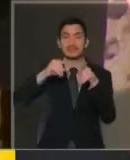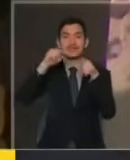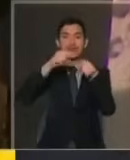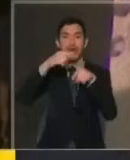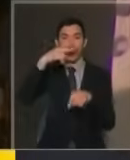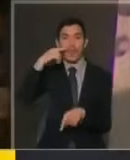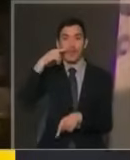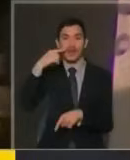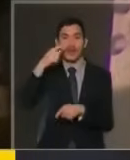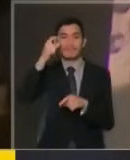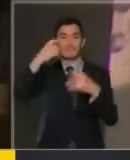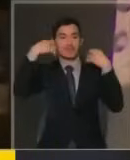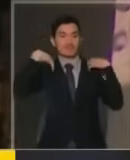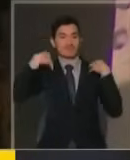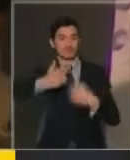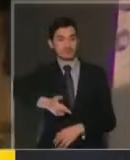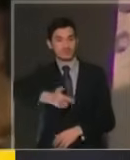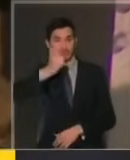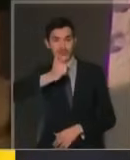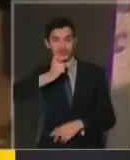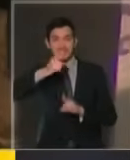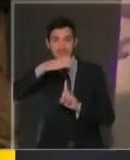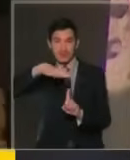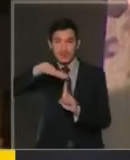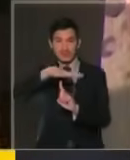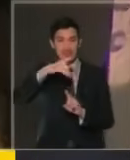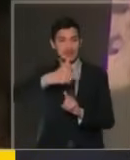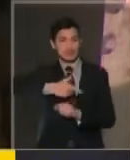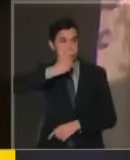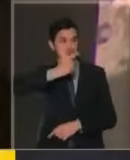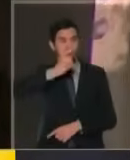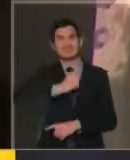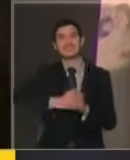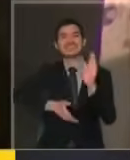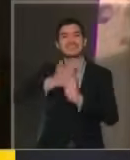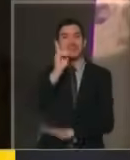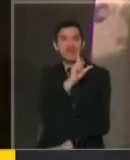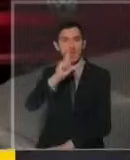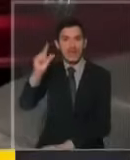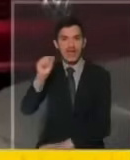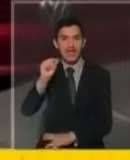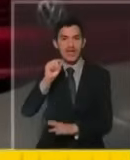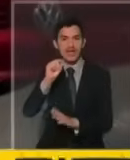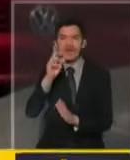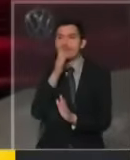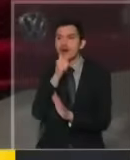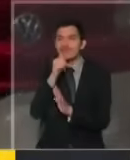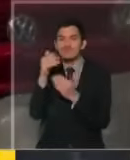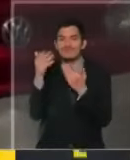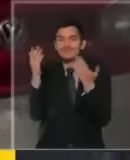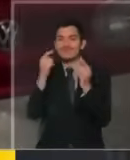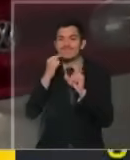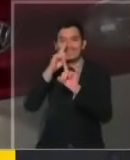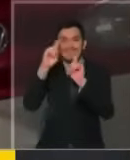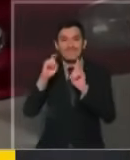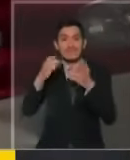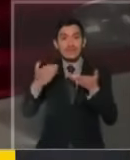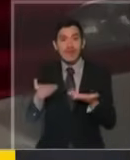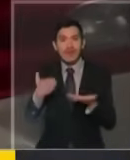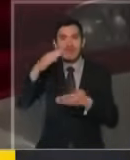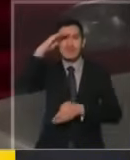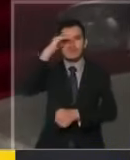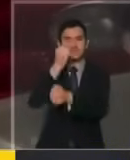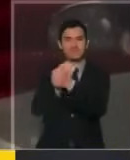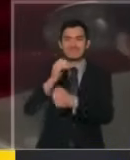el atacante, luego de toda esta situación, escapó del lugar sin dejar ningún tipo de rastro. Es por eso que en estos instantes está siendo